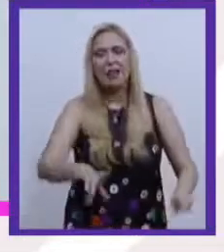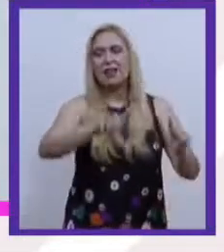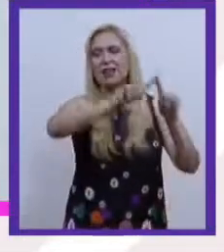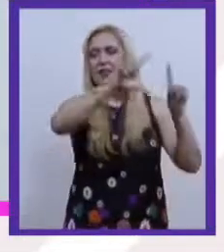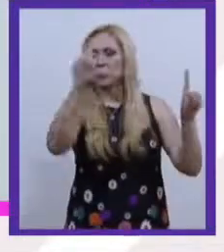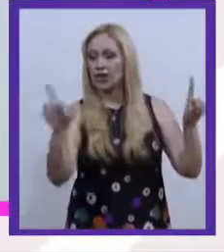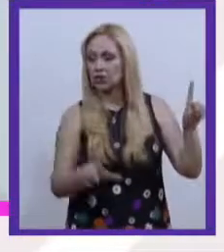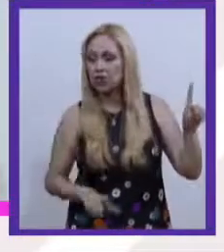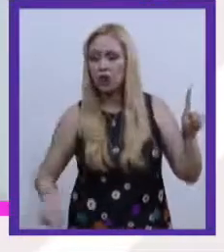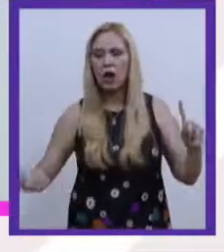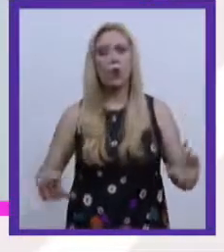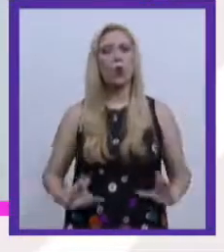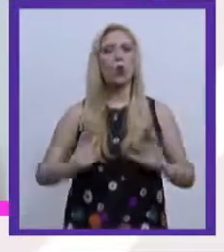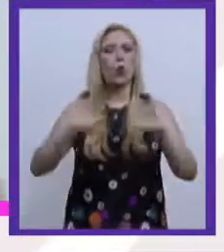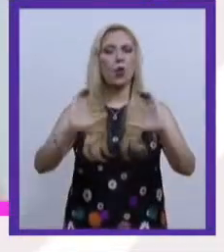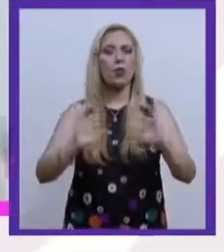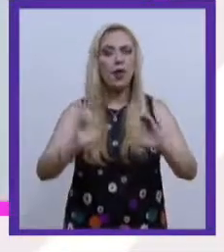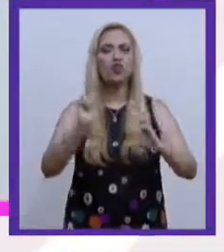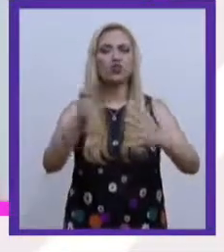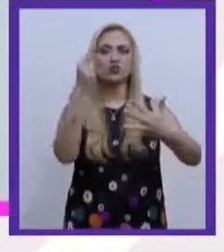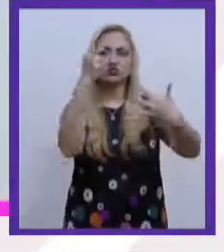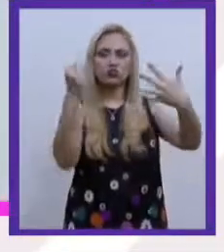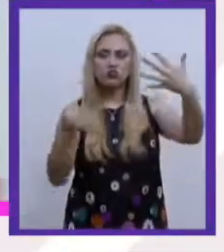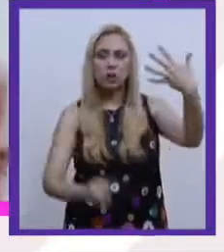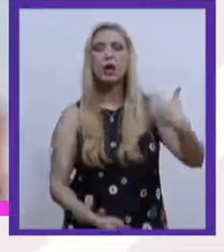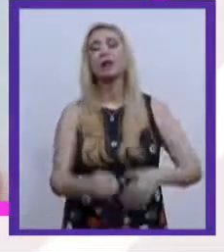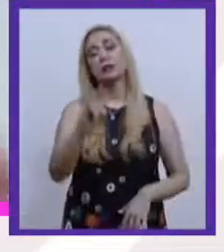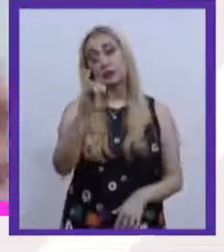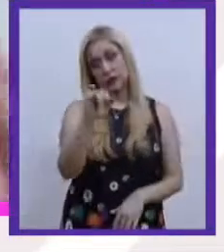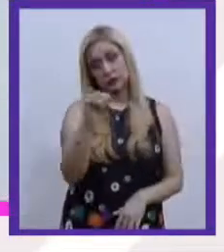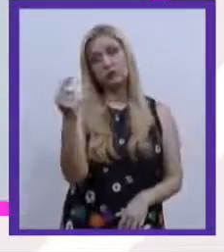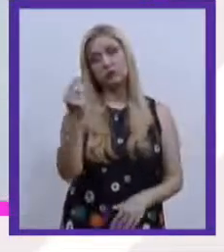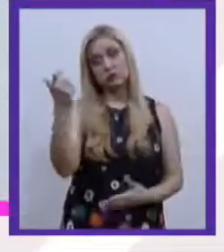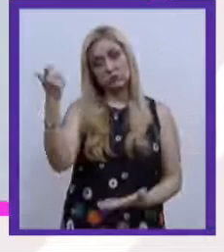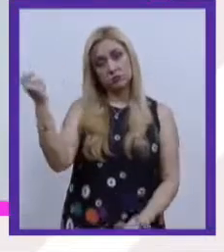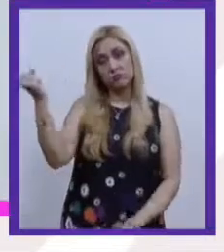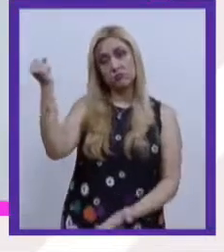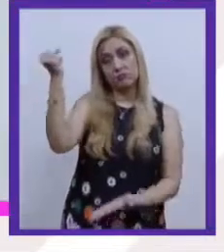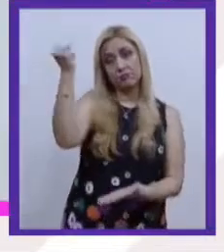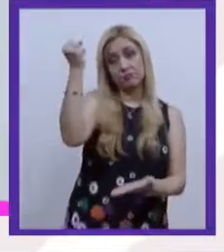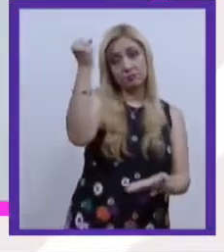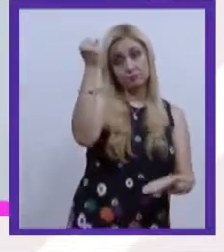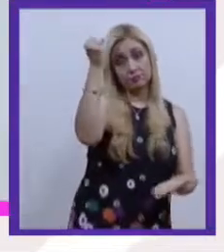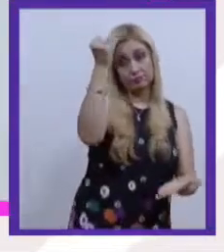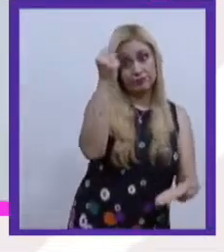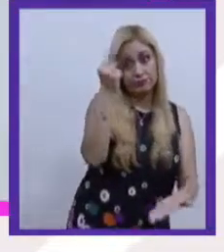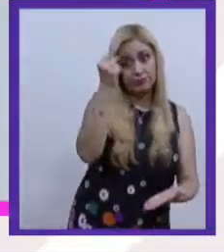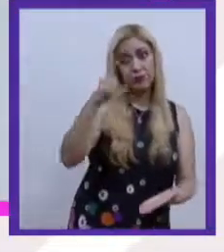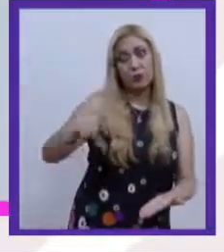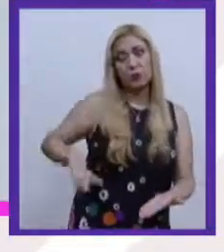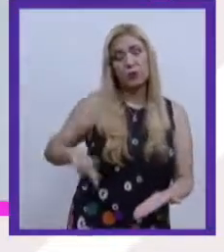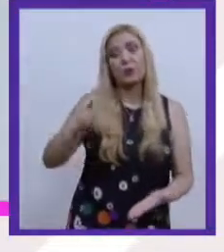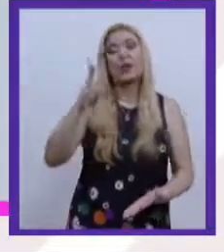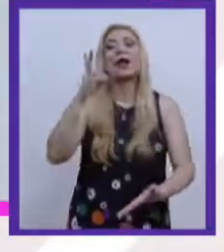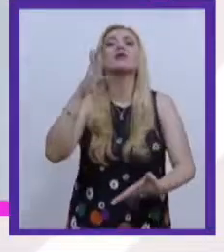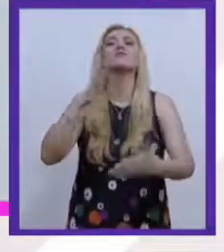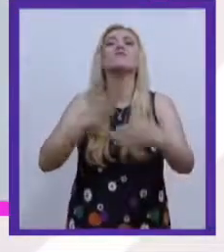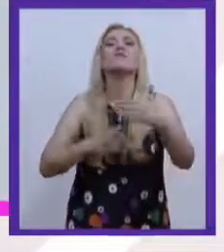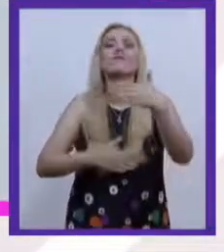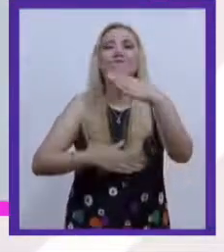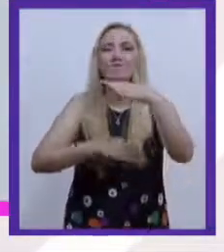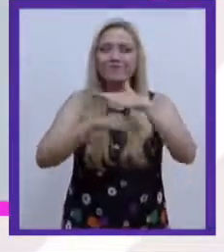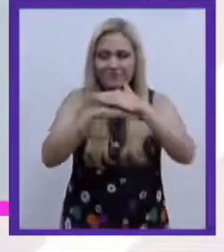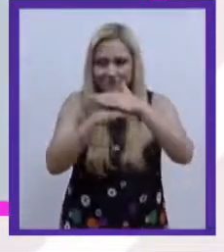y todo eso sí va a requerir una inversión pública. Y estamos atorados. Para mí,